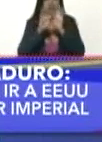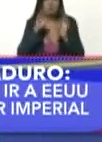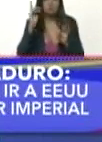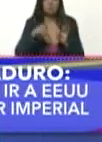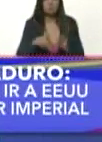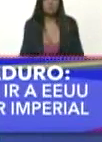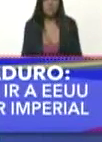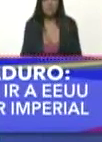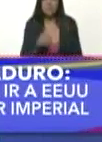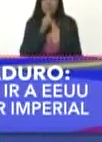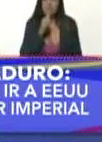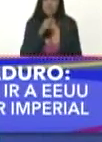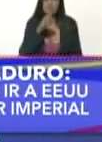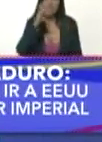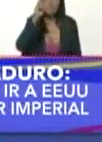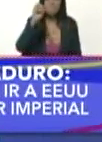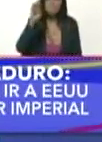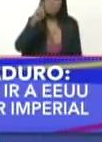¿Quién es James Monroe?